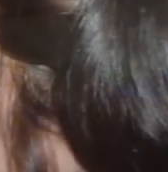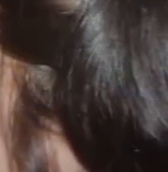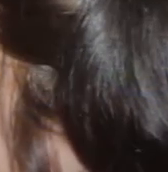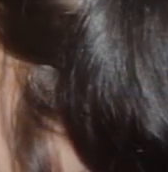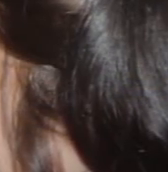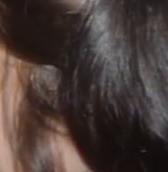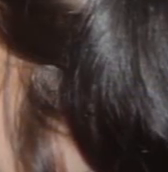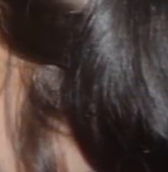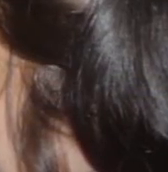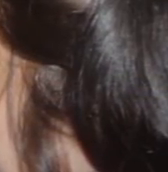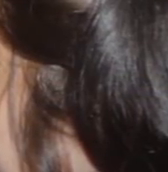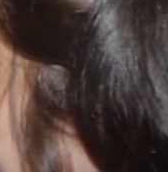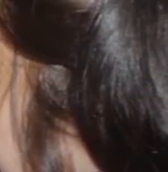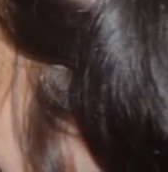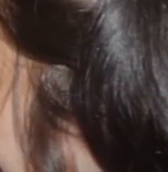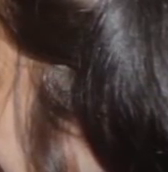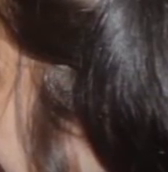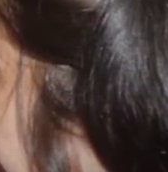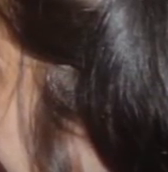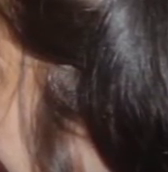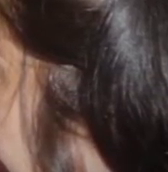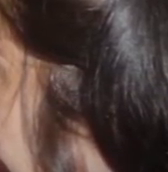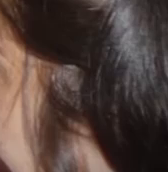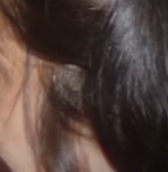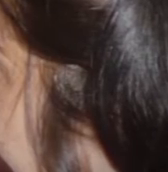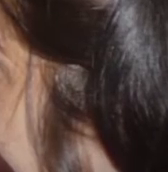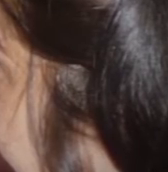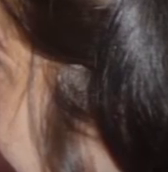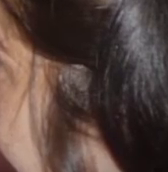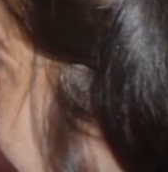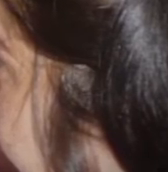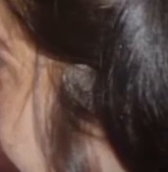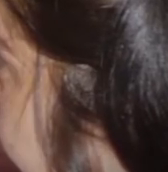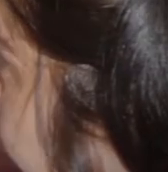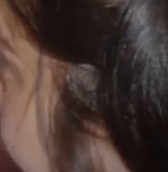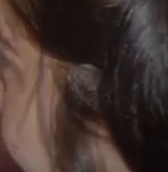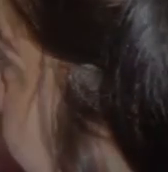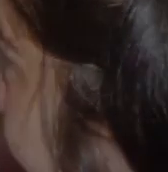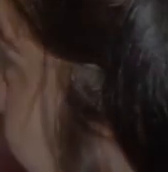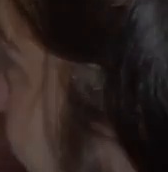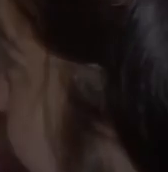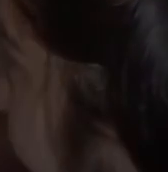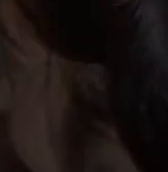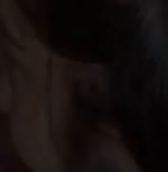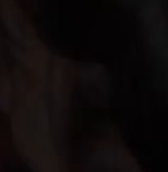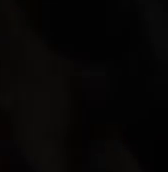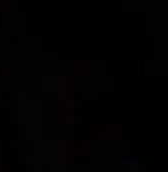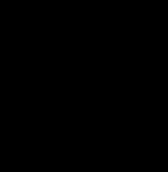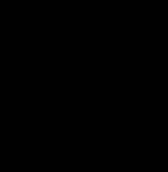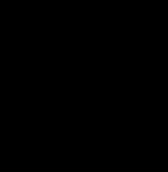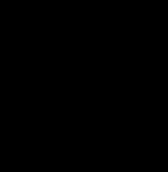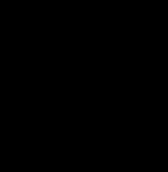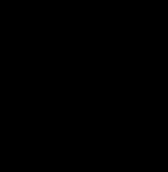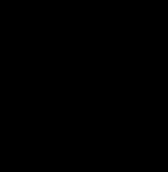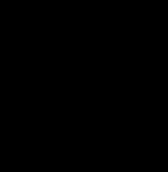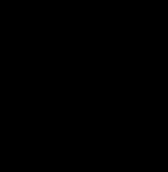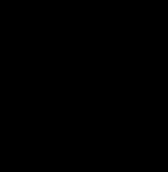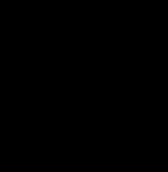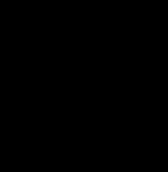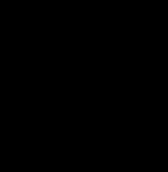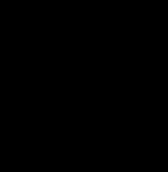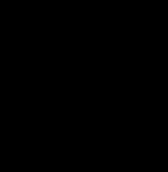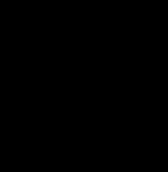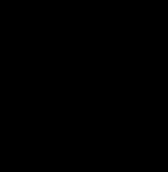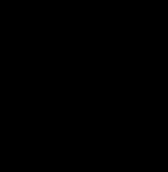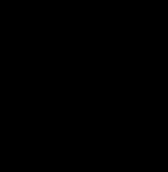respetan lo de amamantar en público es una estación más realmente de los miles de obstáculos